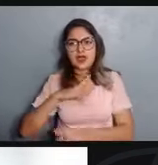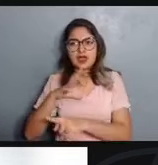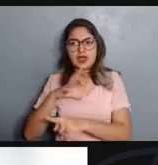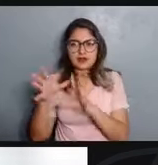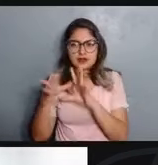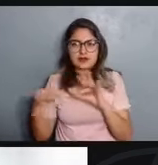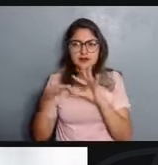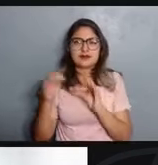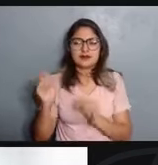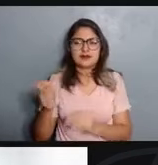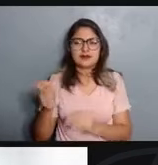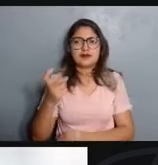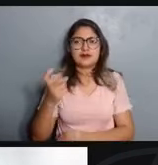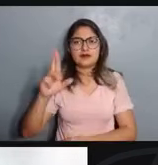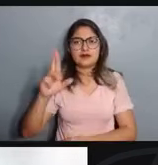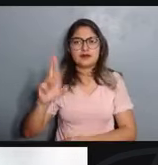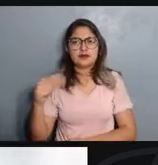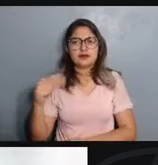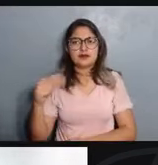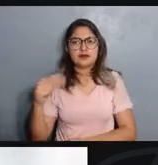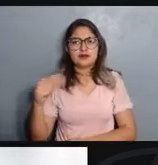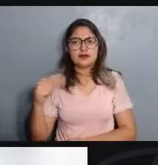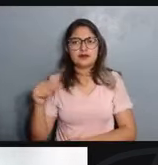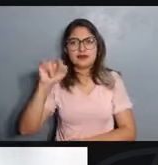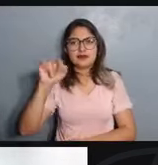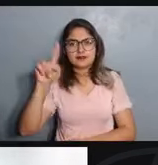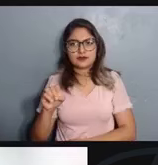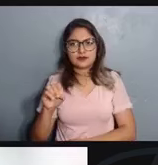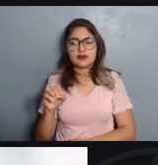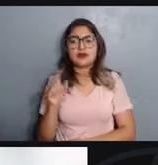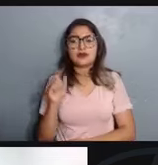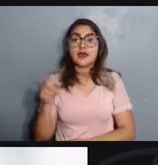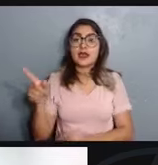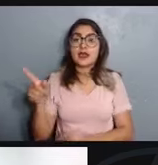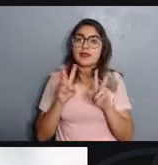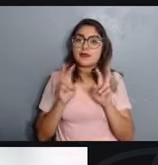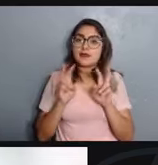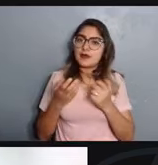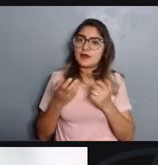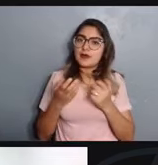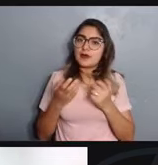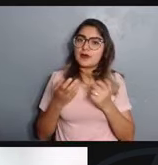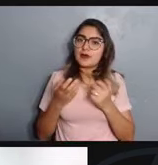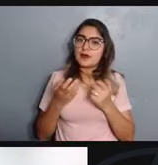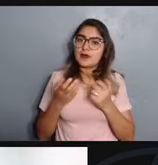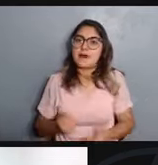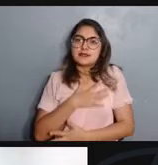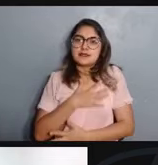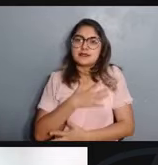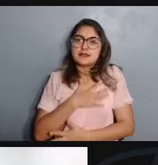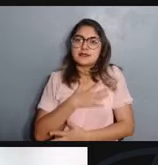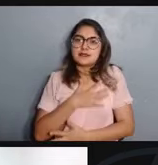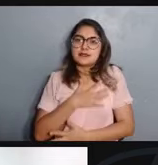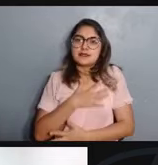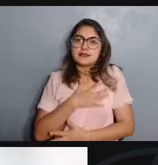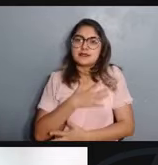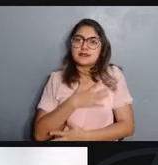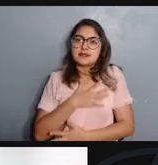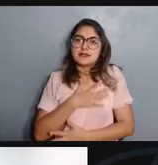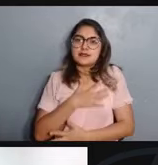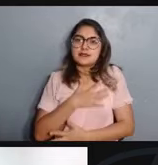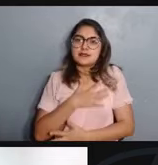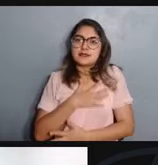¿no? En tiempos de COVID. Y una de las cosas que se nos llamó ahorita la atención, que se está dando, es el síndrome de